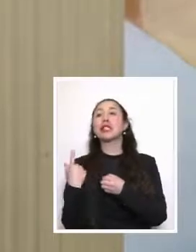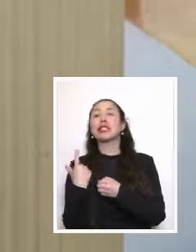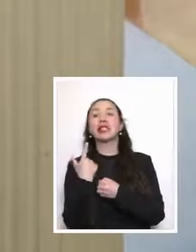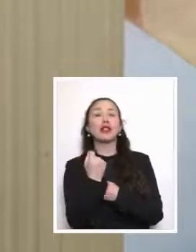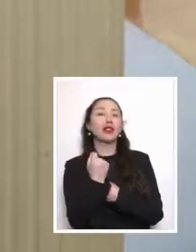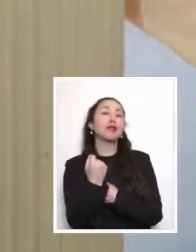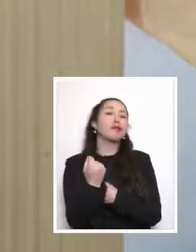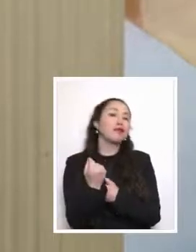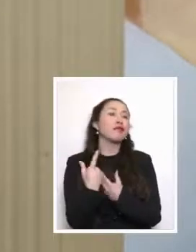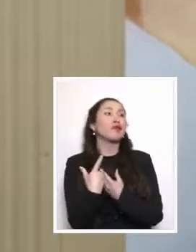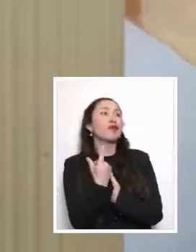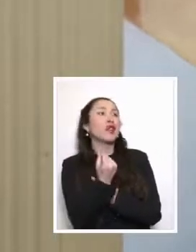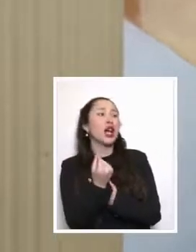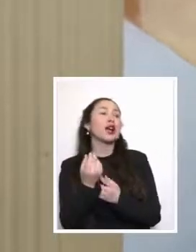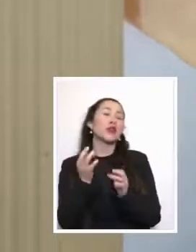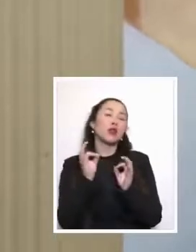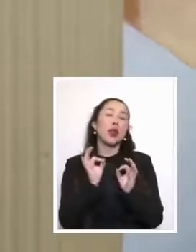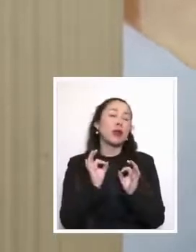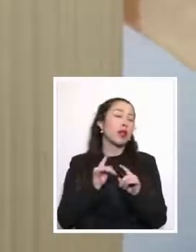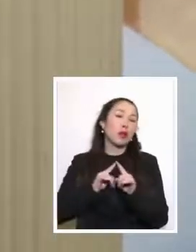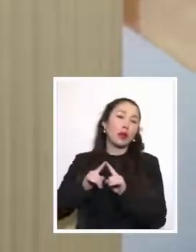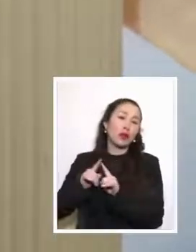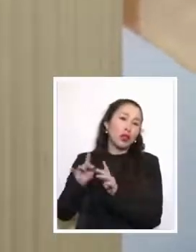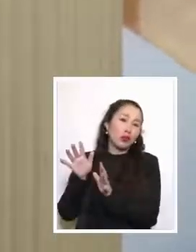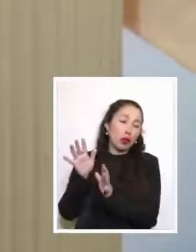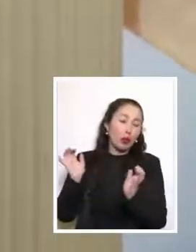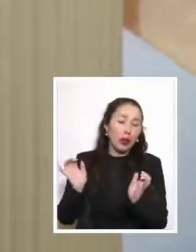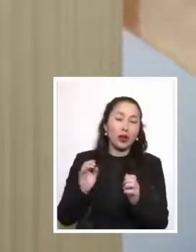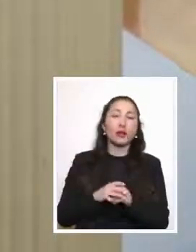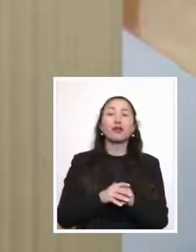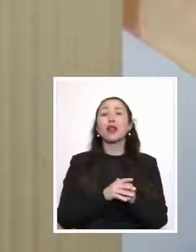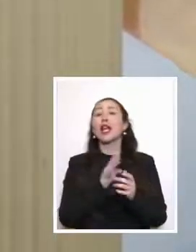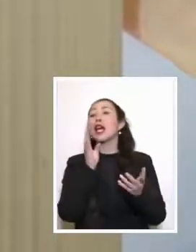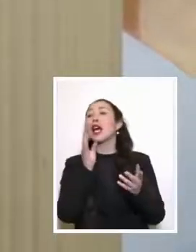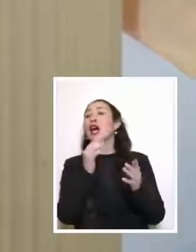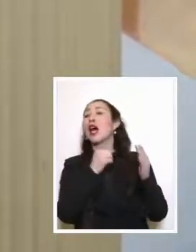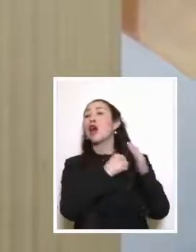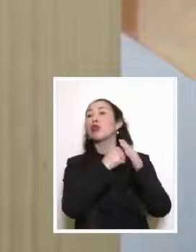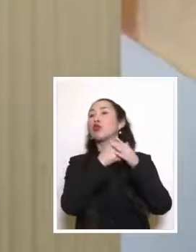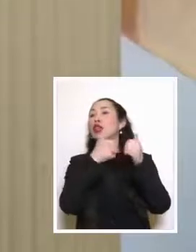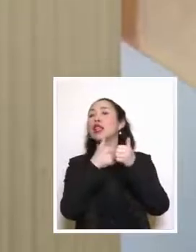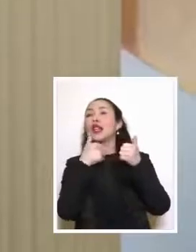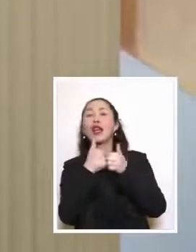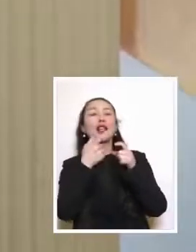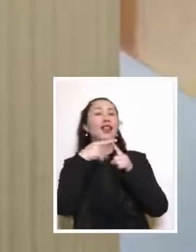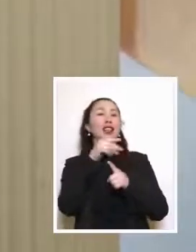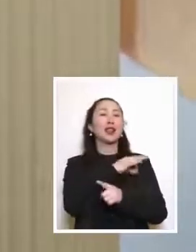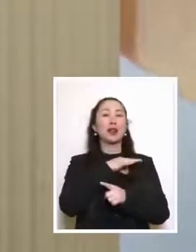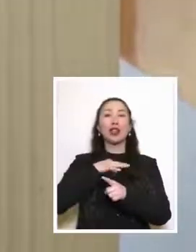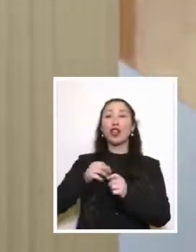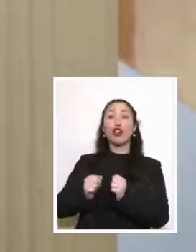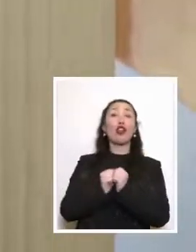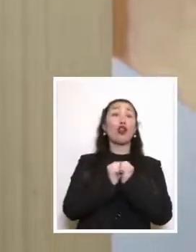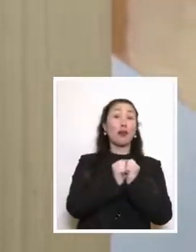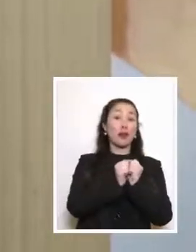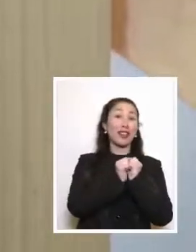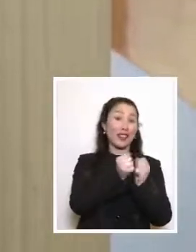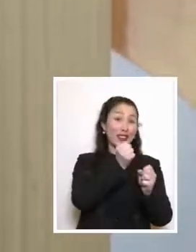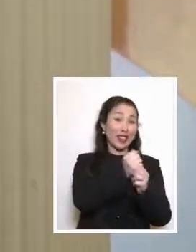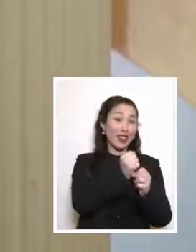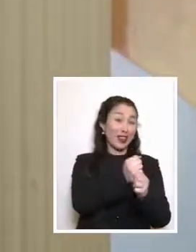por otro compromiso, subsecretarias, autoridades de varios ministerios, colegas del MINEDUC y